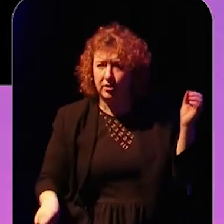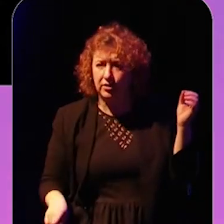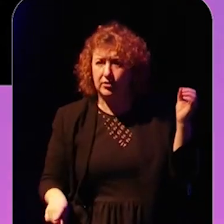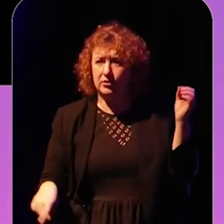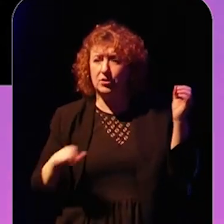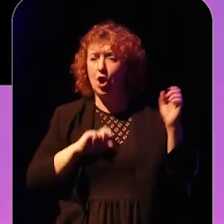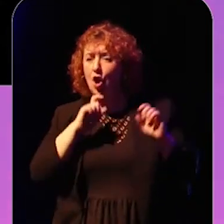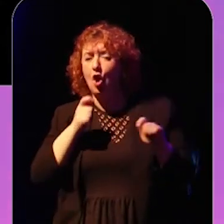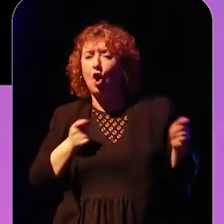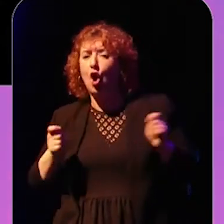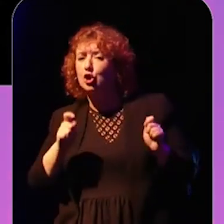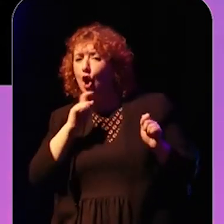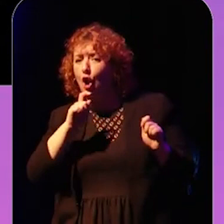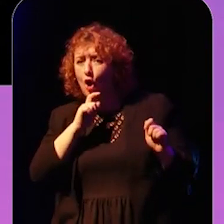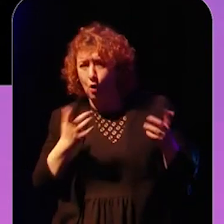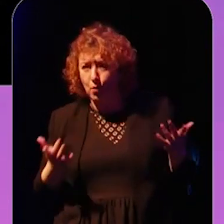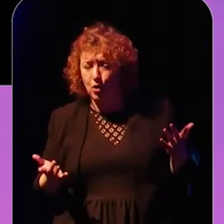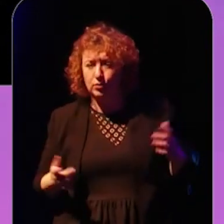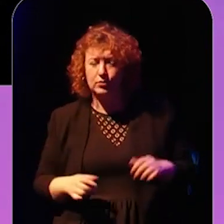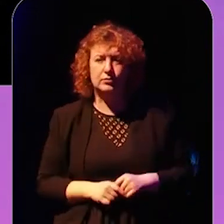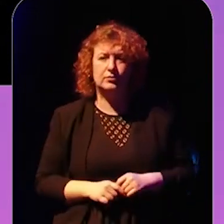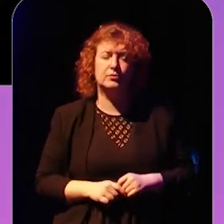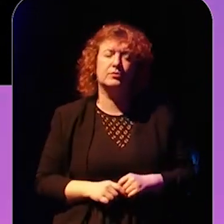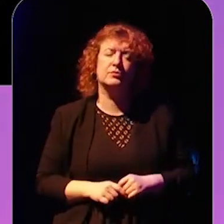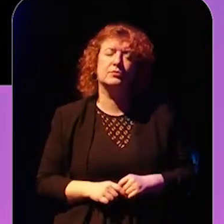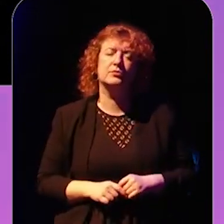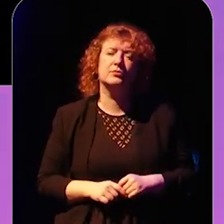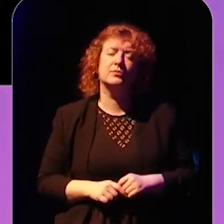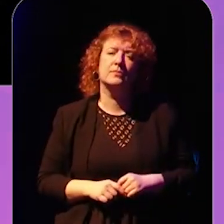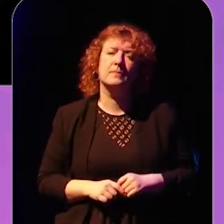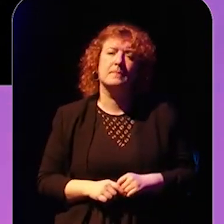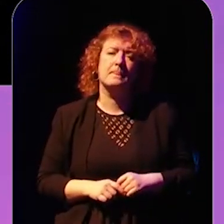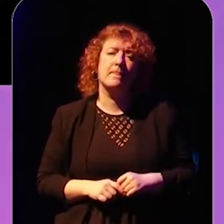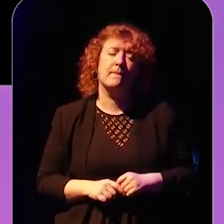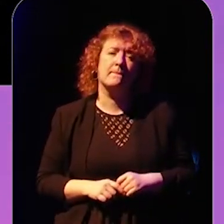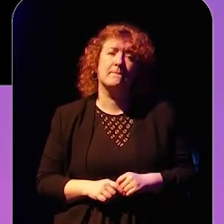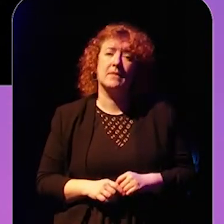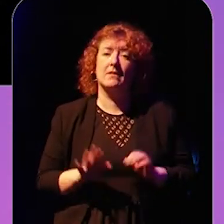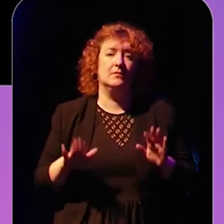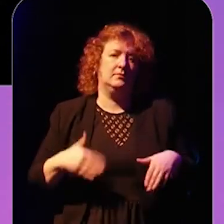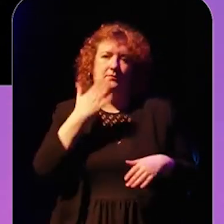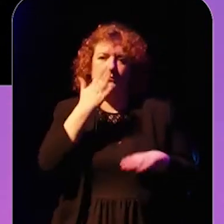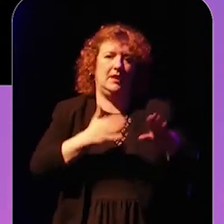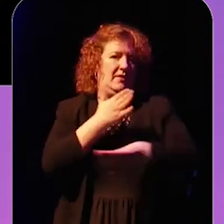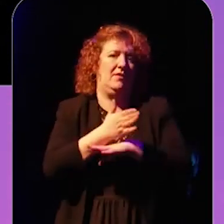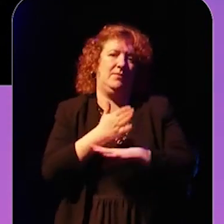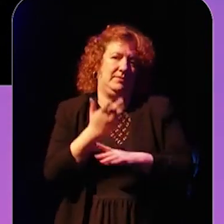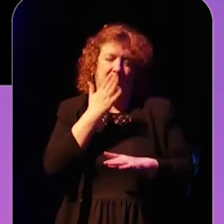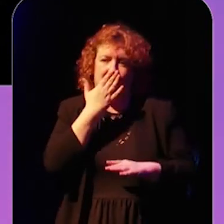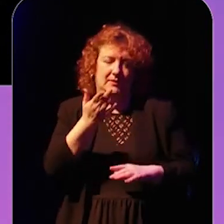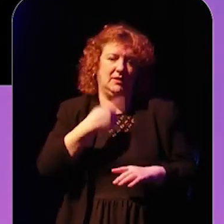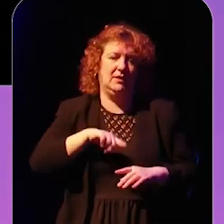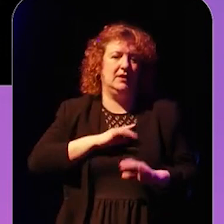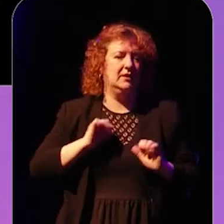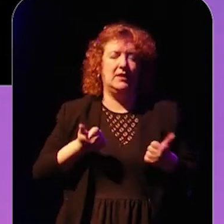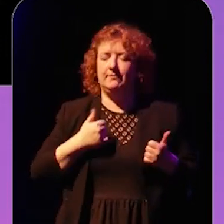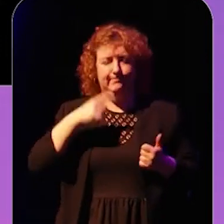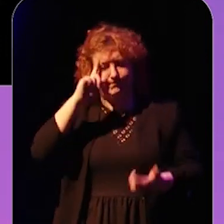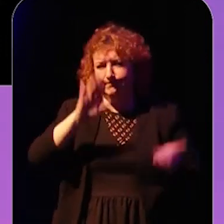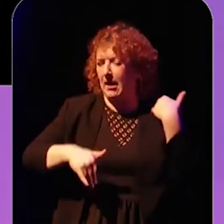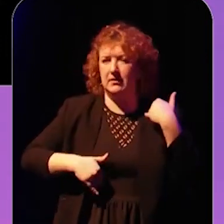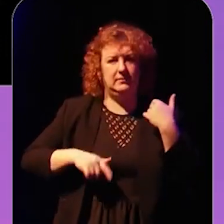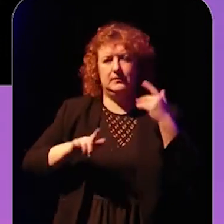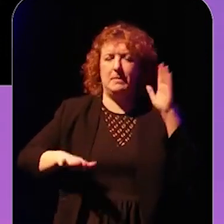se controlaba como se tenía que controlar. Como obviamente eso no era muy productivo, empezamos y dimos nuestro siguiente